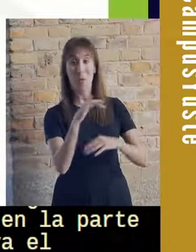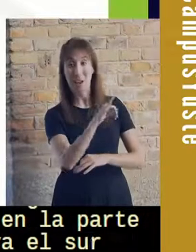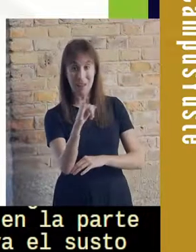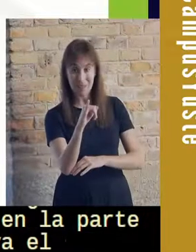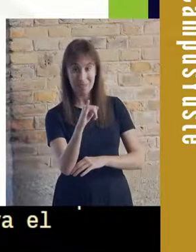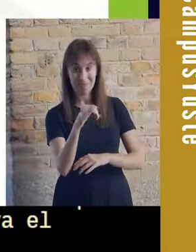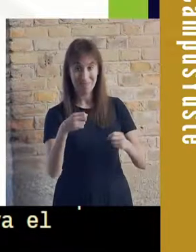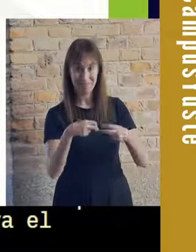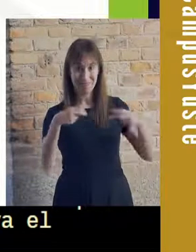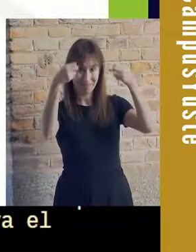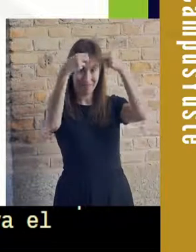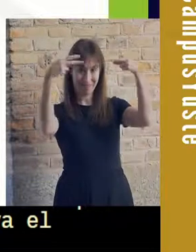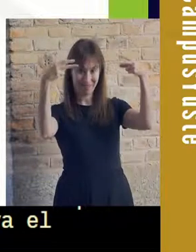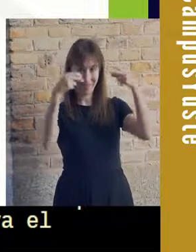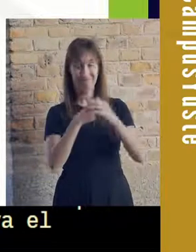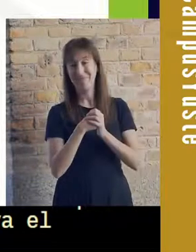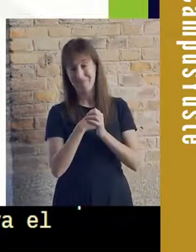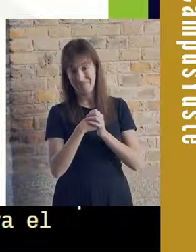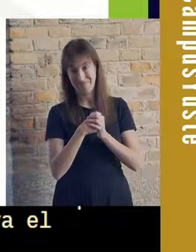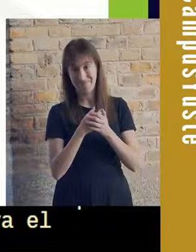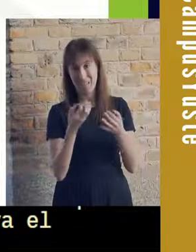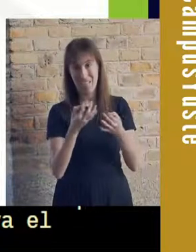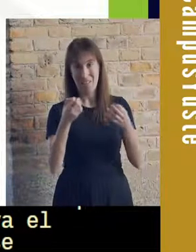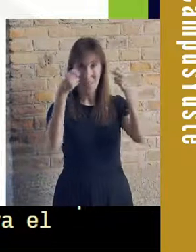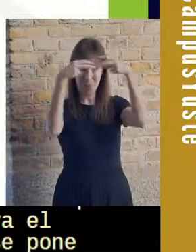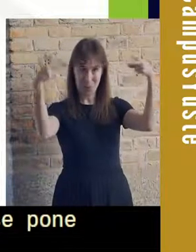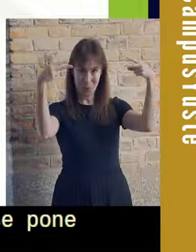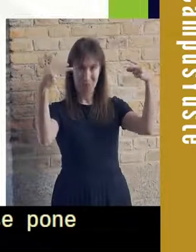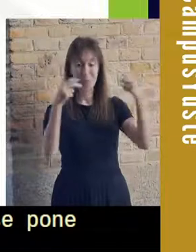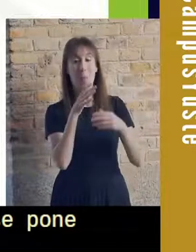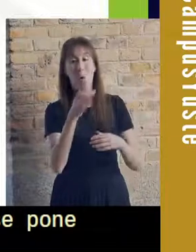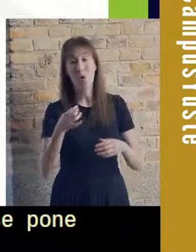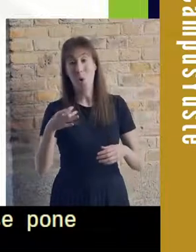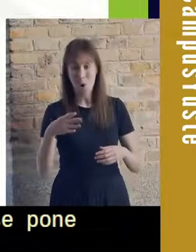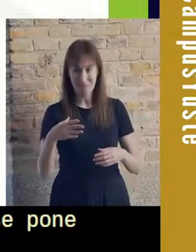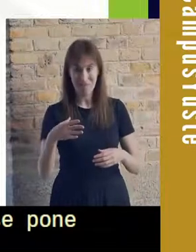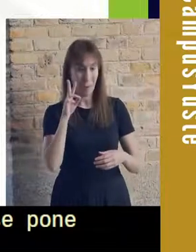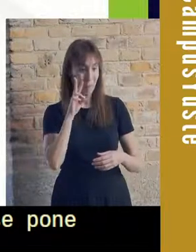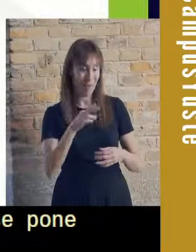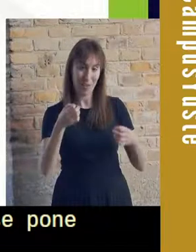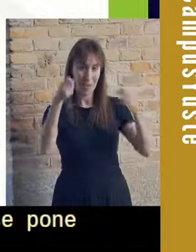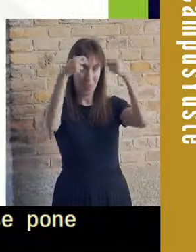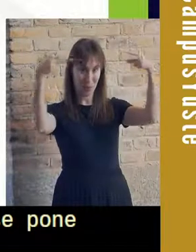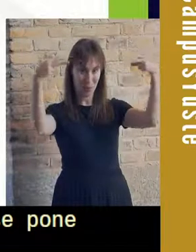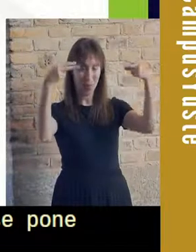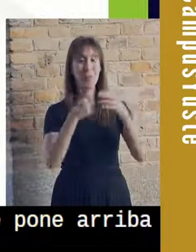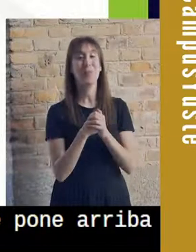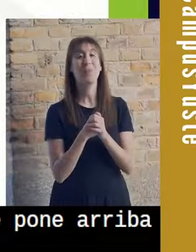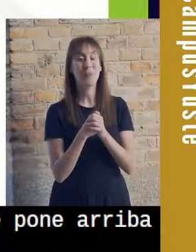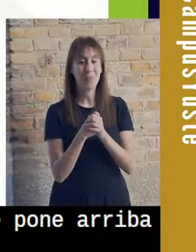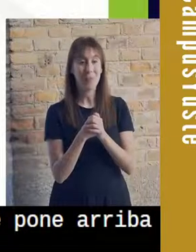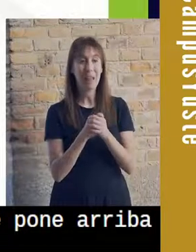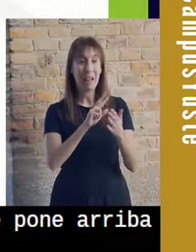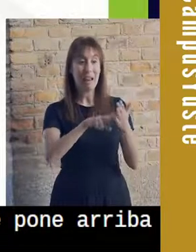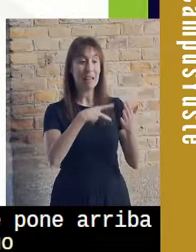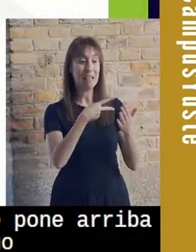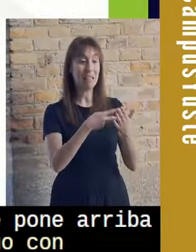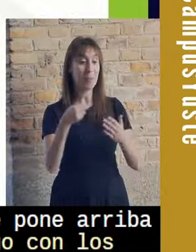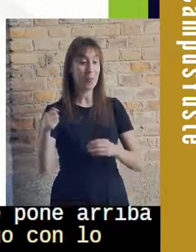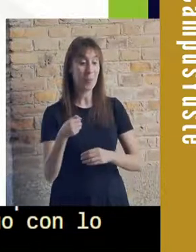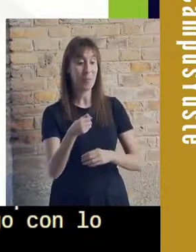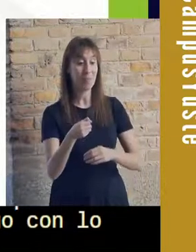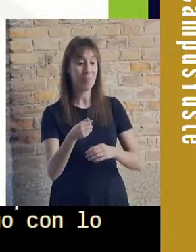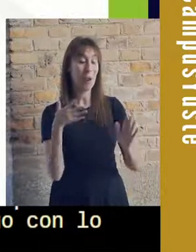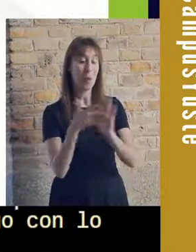subtítulo por encima del gol Entonces el subtítulo se pone arriba de acuerdo donde se pone el intérprete eso ya luego con lo cuente